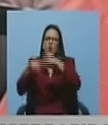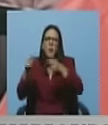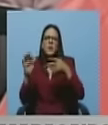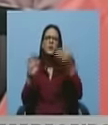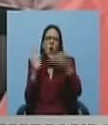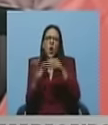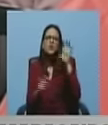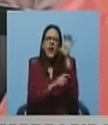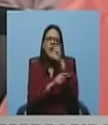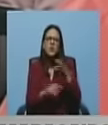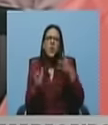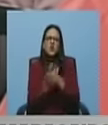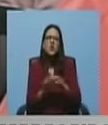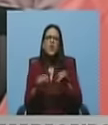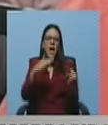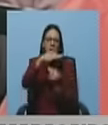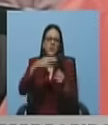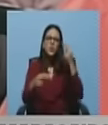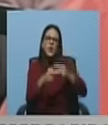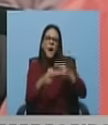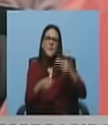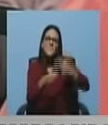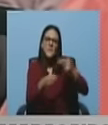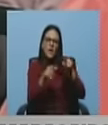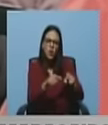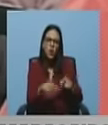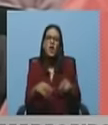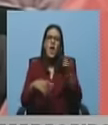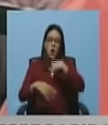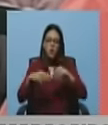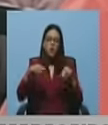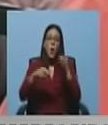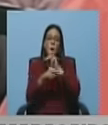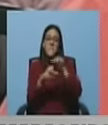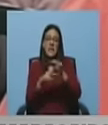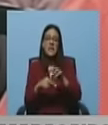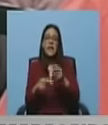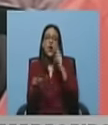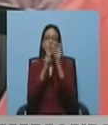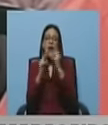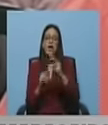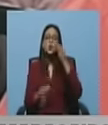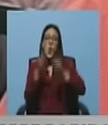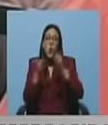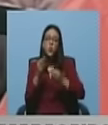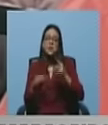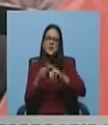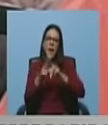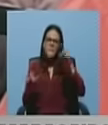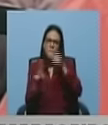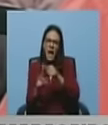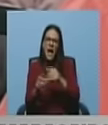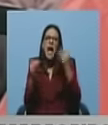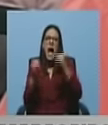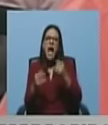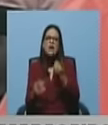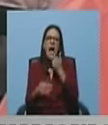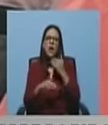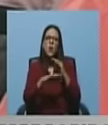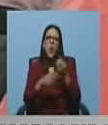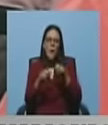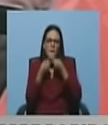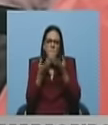de la nación dentro de la industria petrolera. Desde este Ministerio de Relaciones Interiores, Justicia y Paz, ¿hay algún